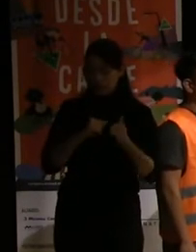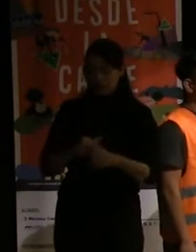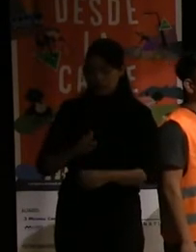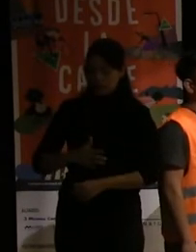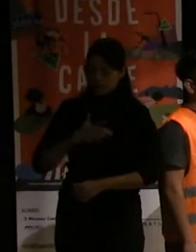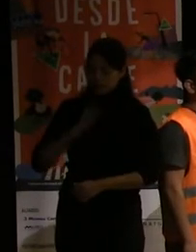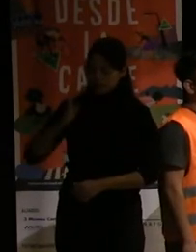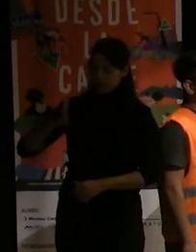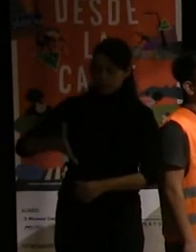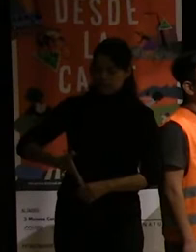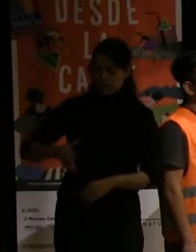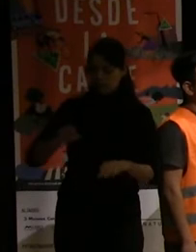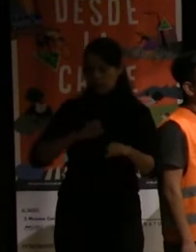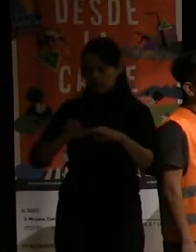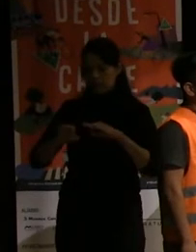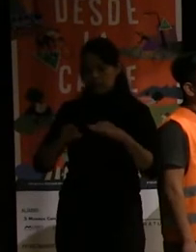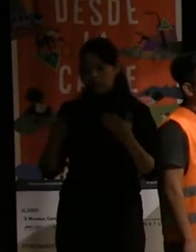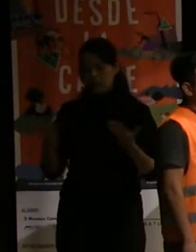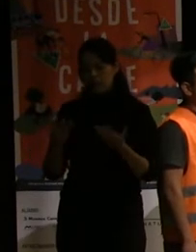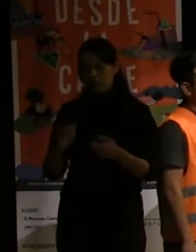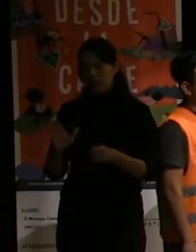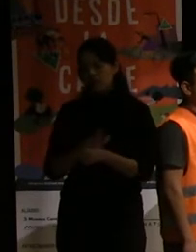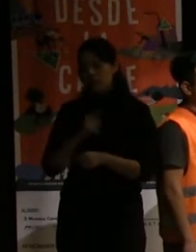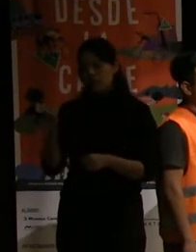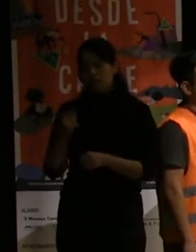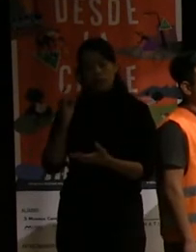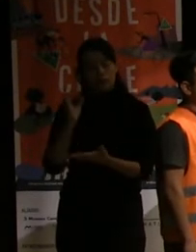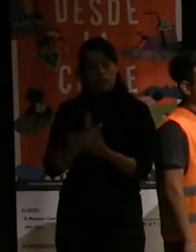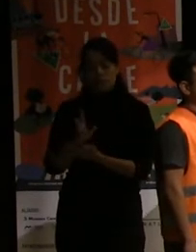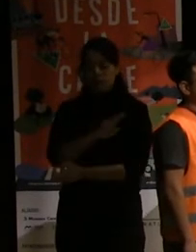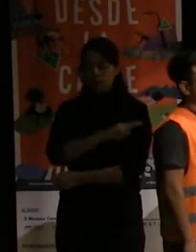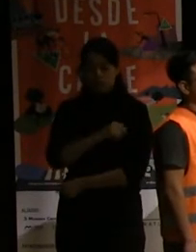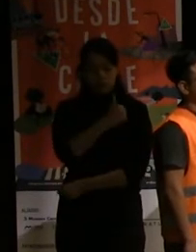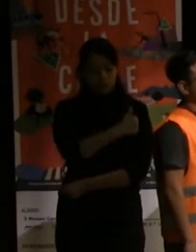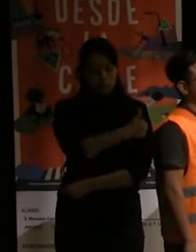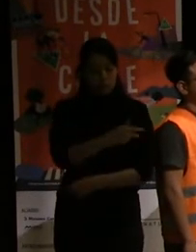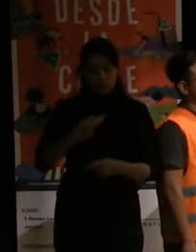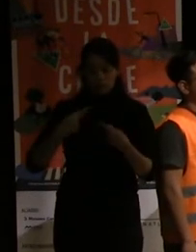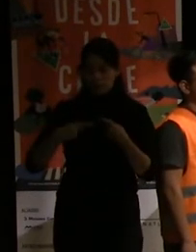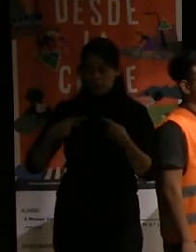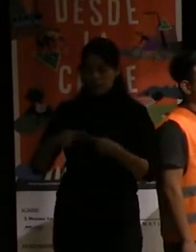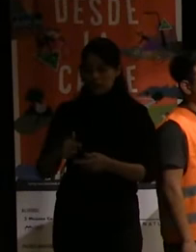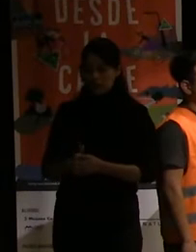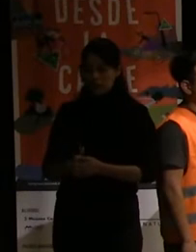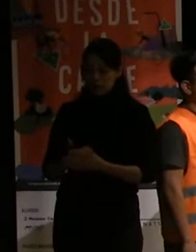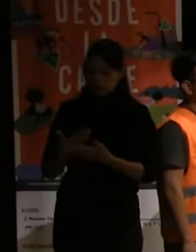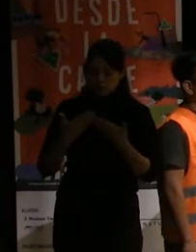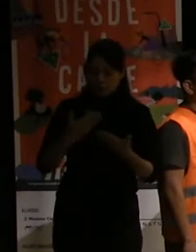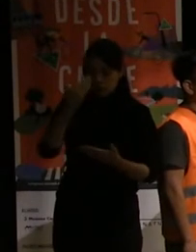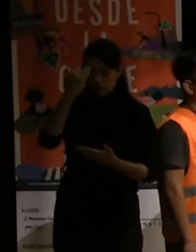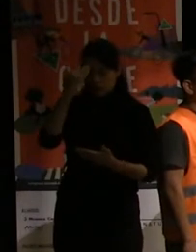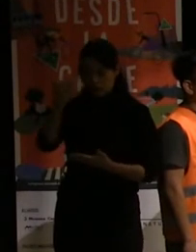muchísimo el trabajo que hacemos porque es estrictamente voluntario cada una de estas personas que está aquí ha dedicado su tiempo